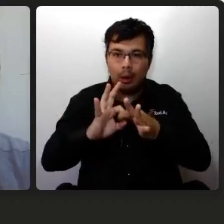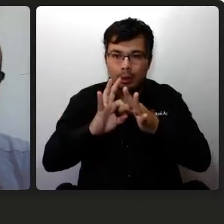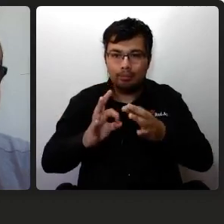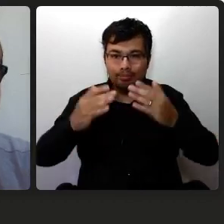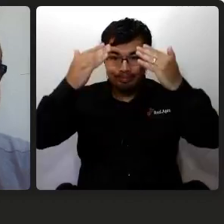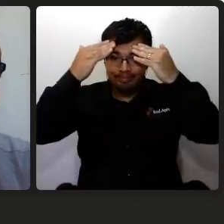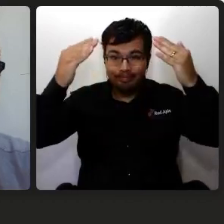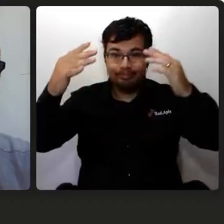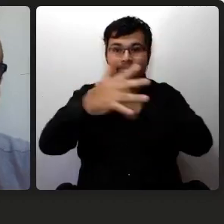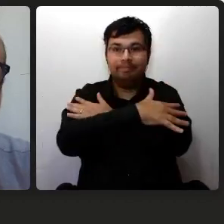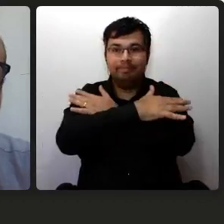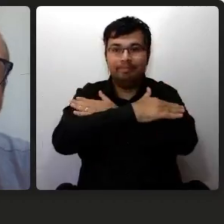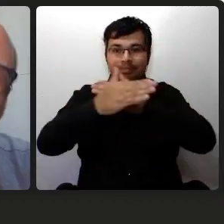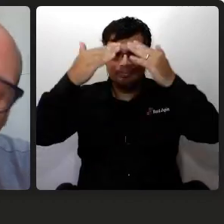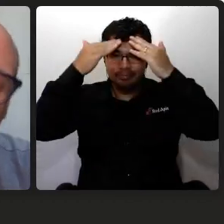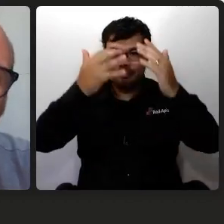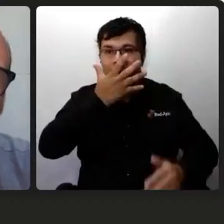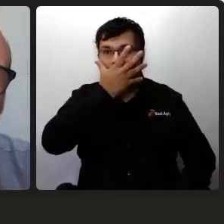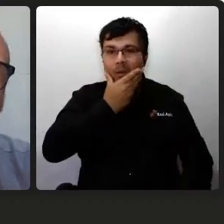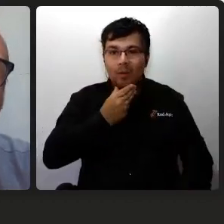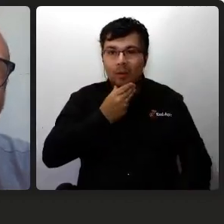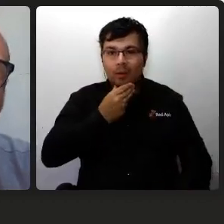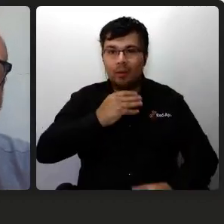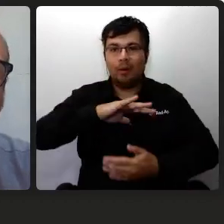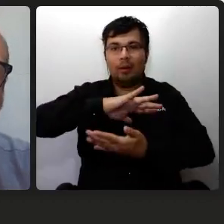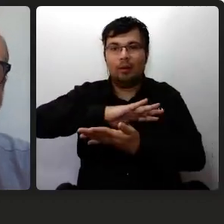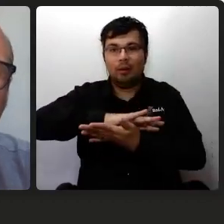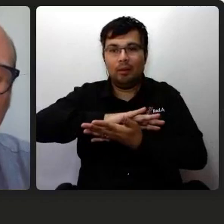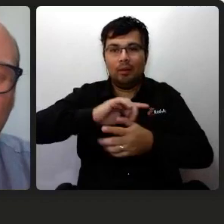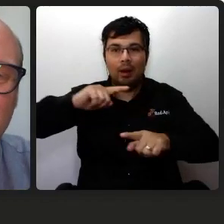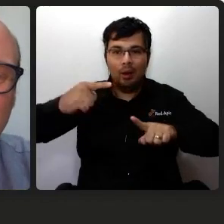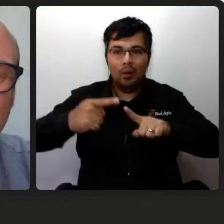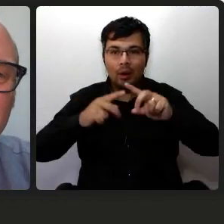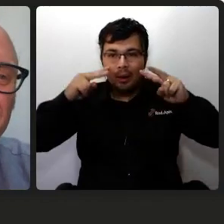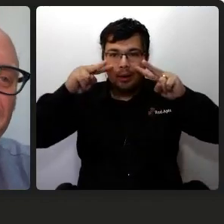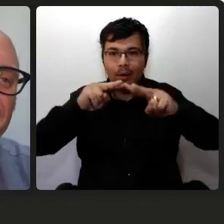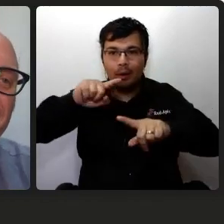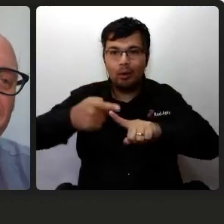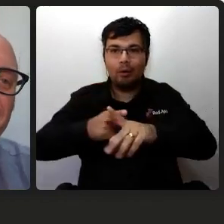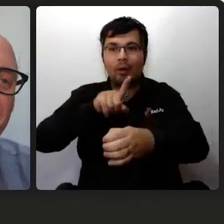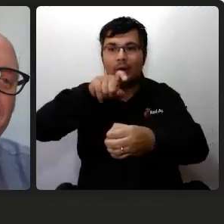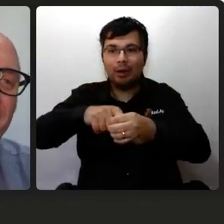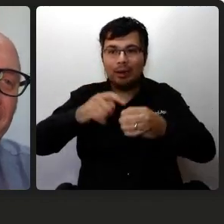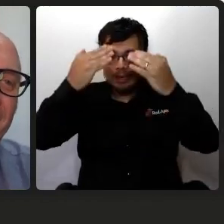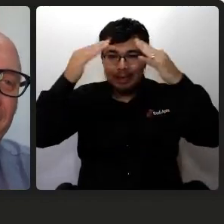abrazo, que tengan lindas fiestas y será hasta la próxima ocasión que nos volvamos a conectar. Chao, chao, gracias.